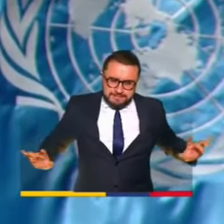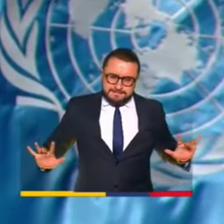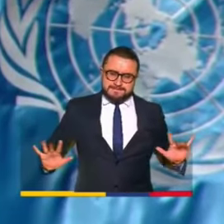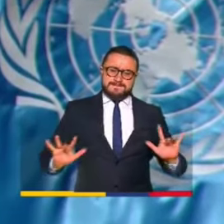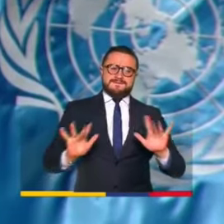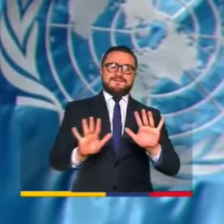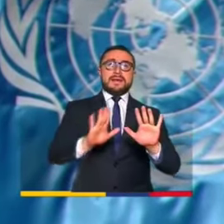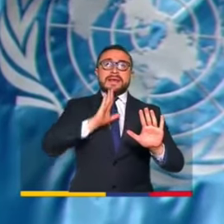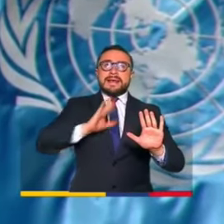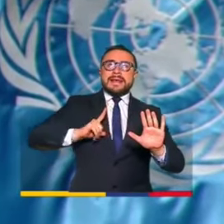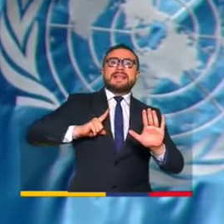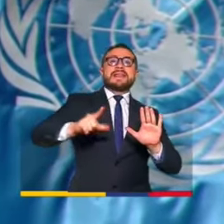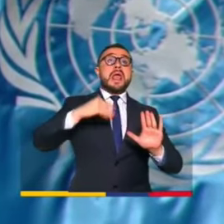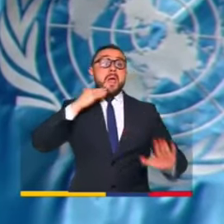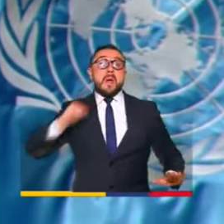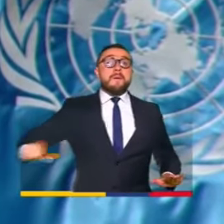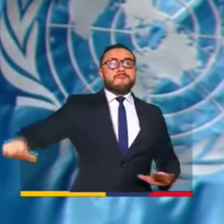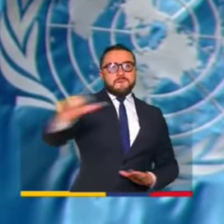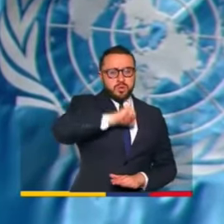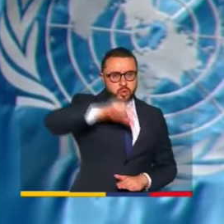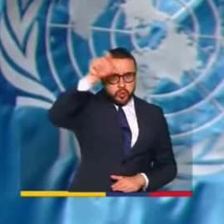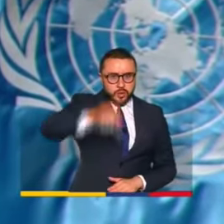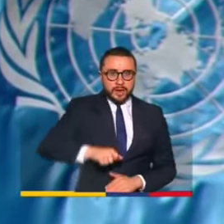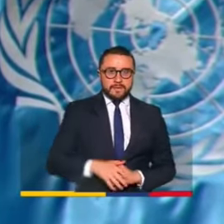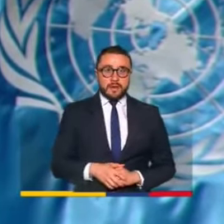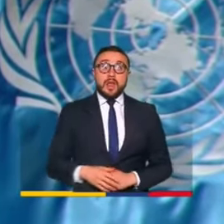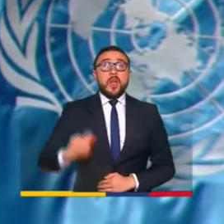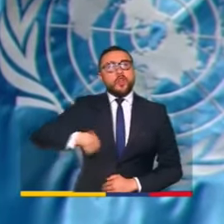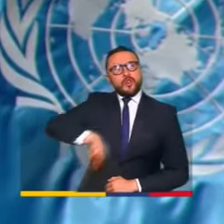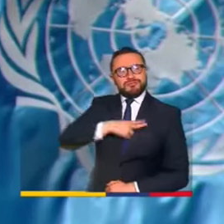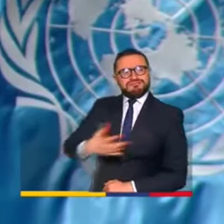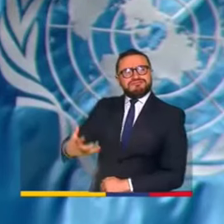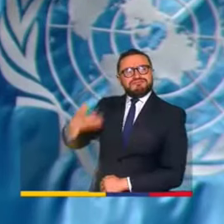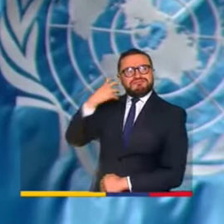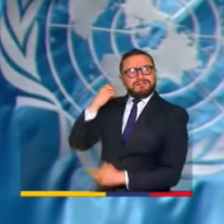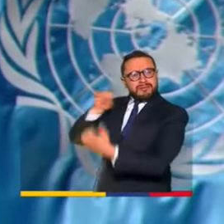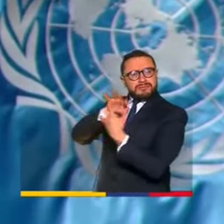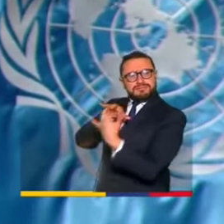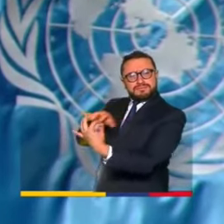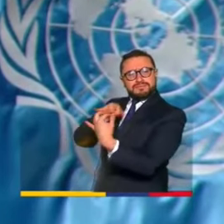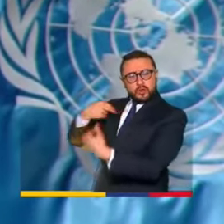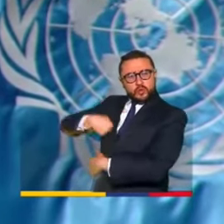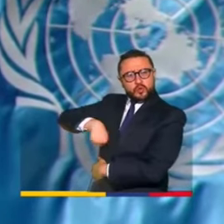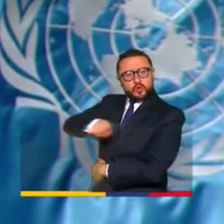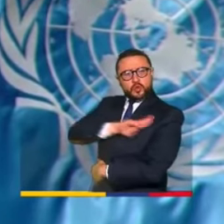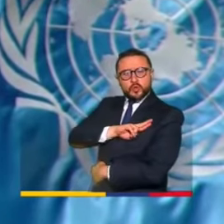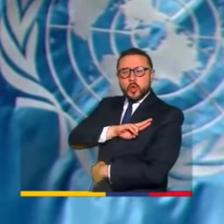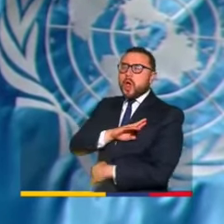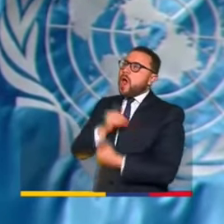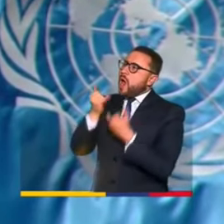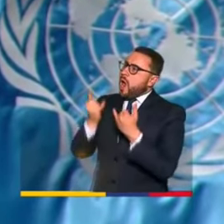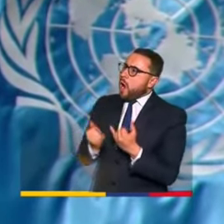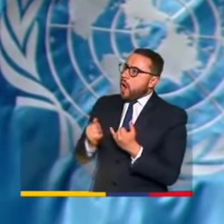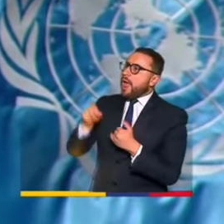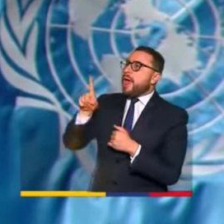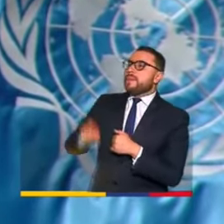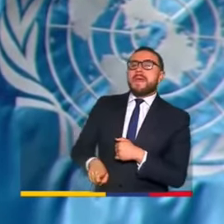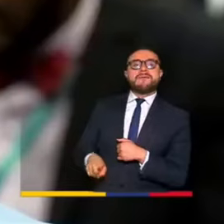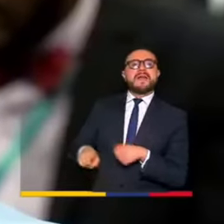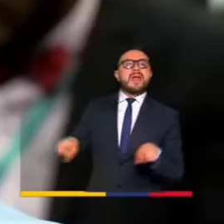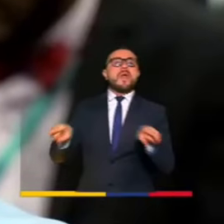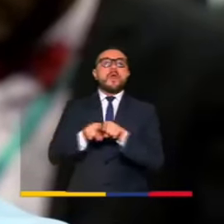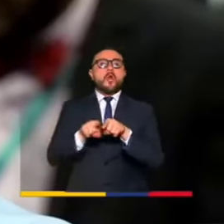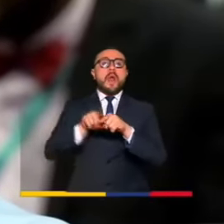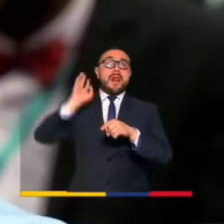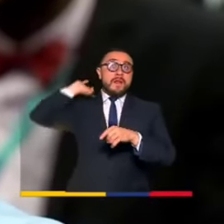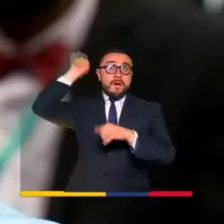femenina. Nosotros, los guerreros de antes, solo debemos seguir su flecha lanzada